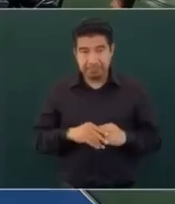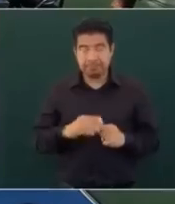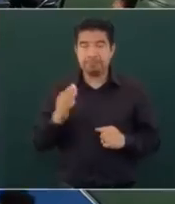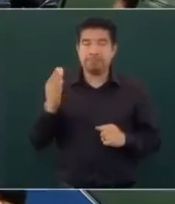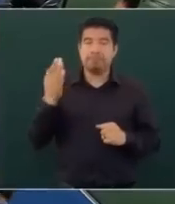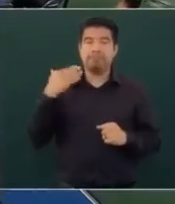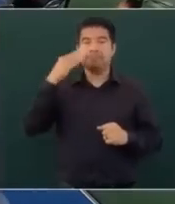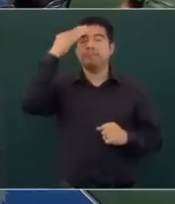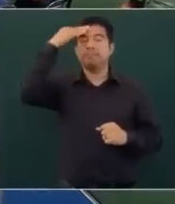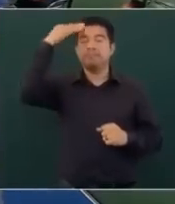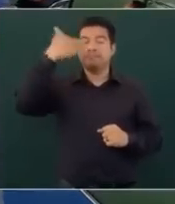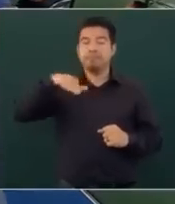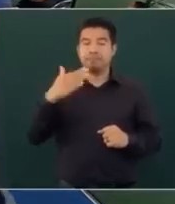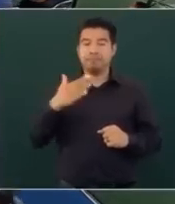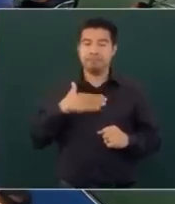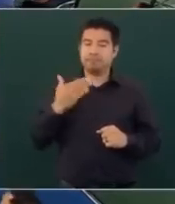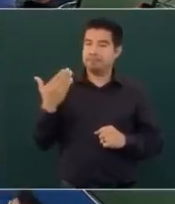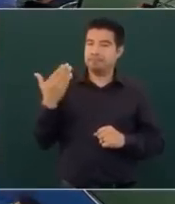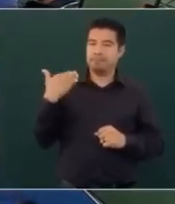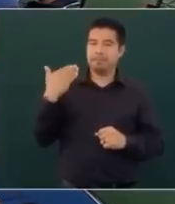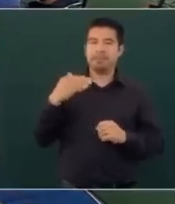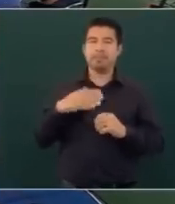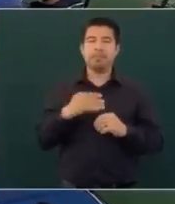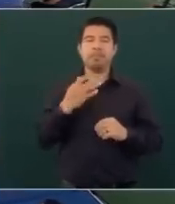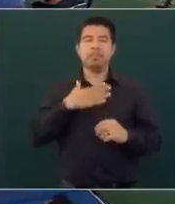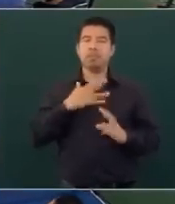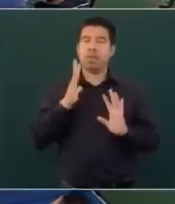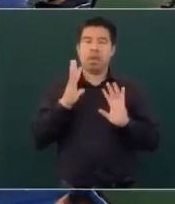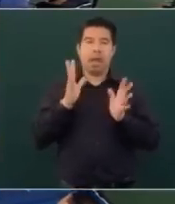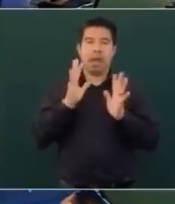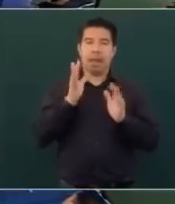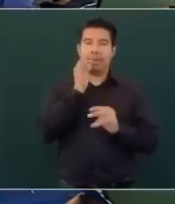hasta de antemano lo había dicho,